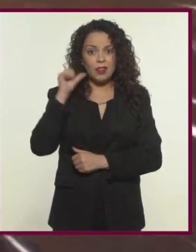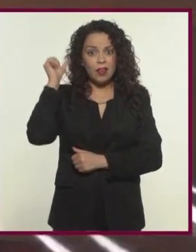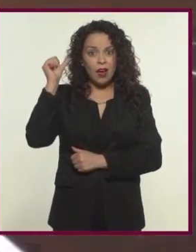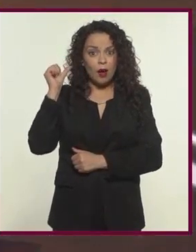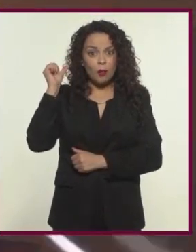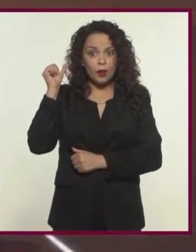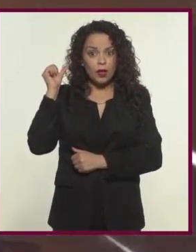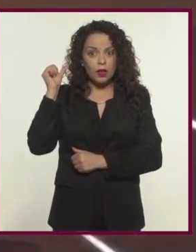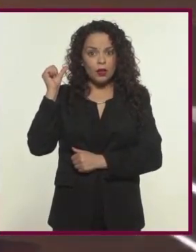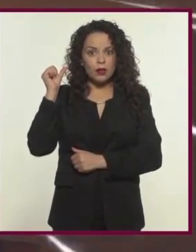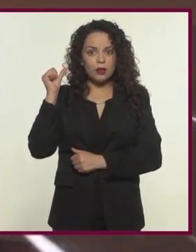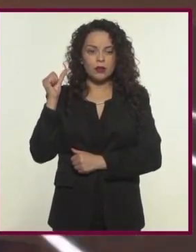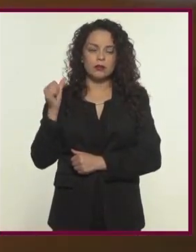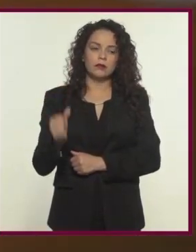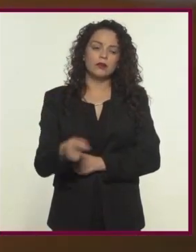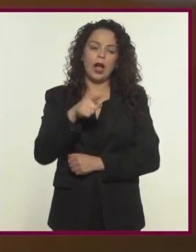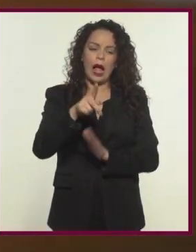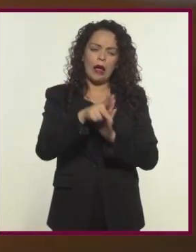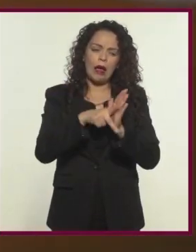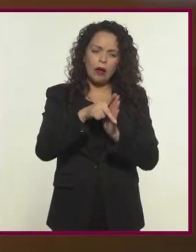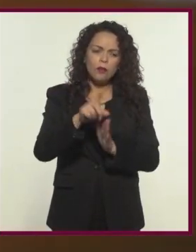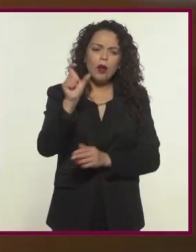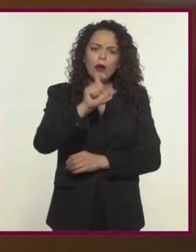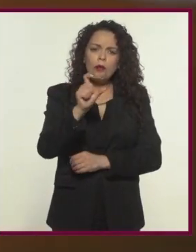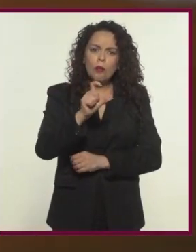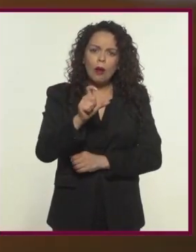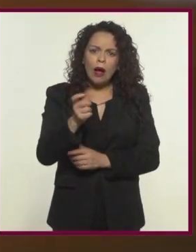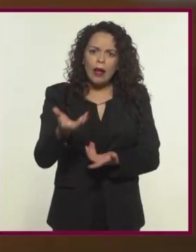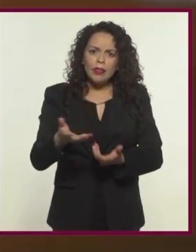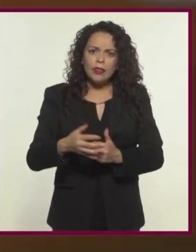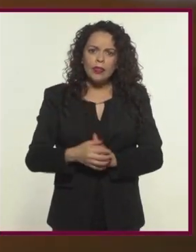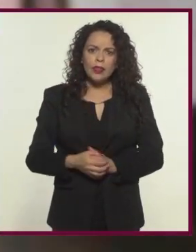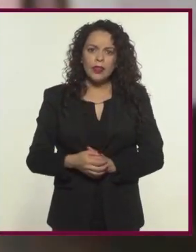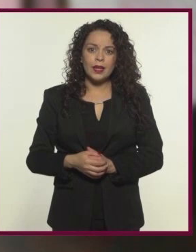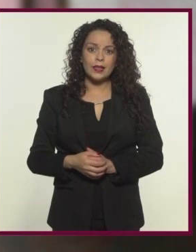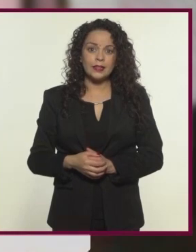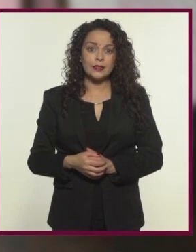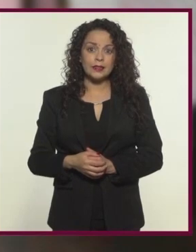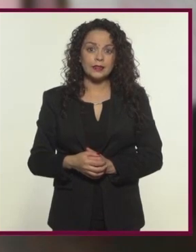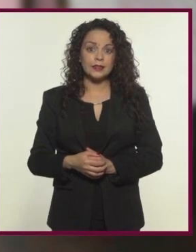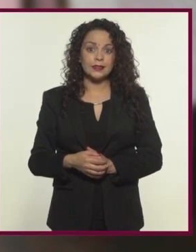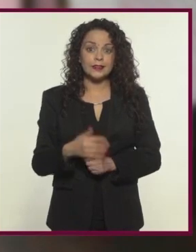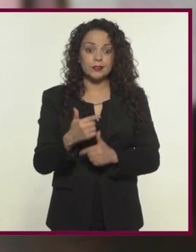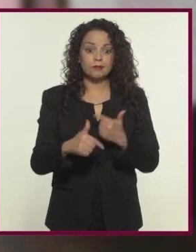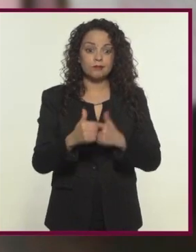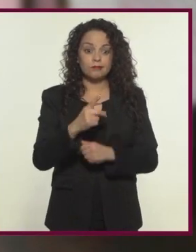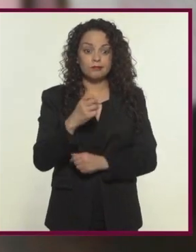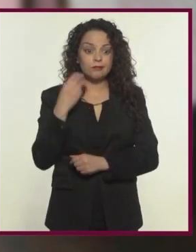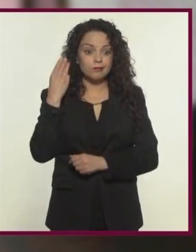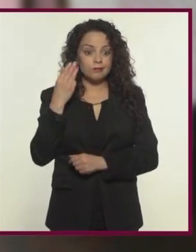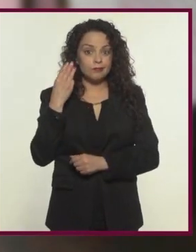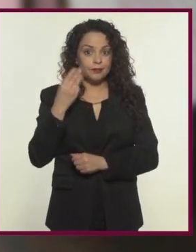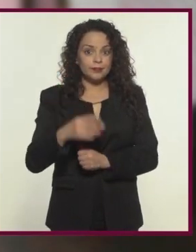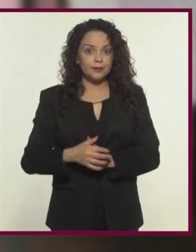¿5 de abril? ¿De cuándo es ese video, Hugo? Del 12 de marzo.